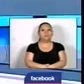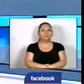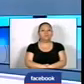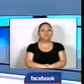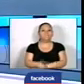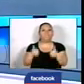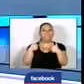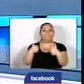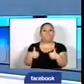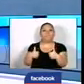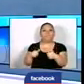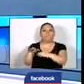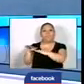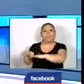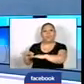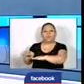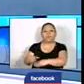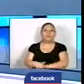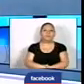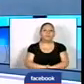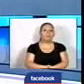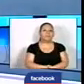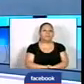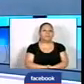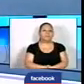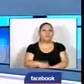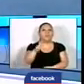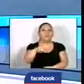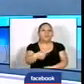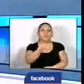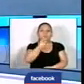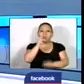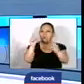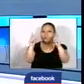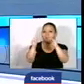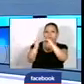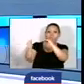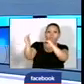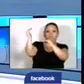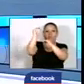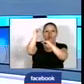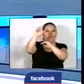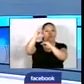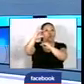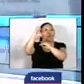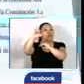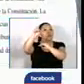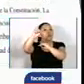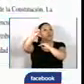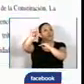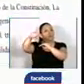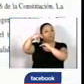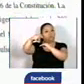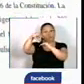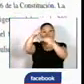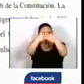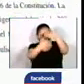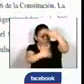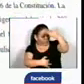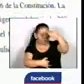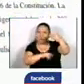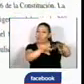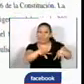muchas gracias por tu reporte feliz noche ahora contarles que la sala de lo constitucional de la corte suprema de justicia rechazó por